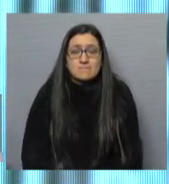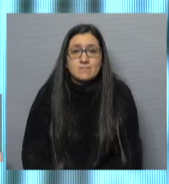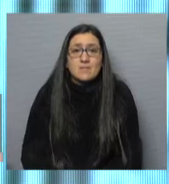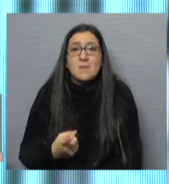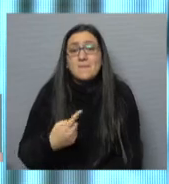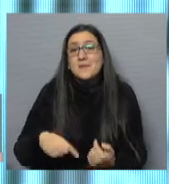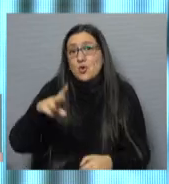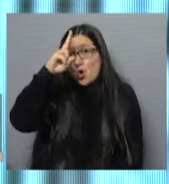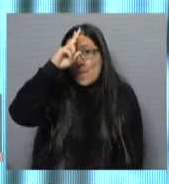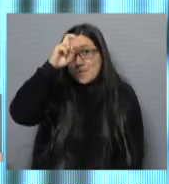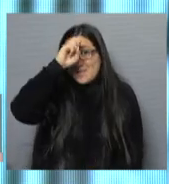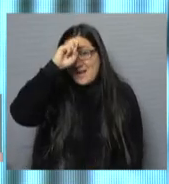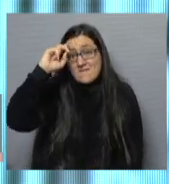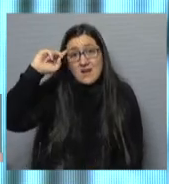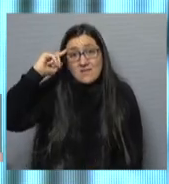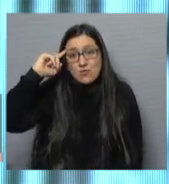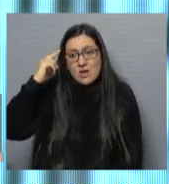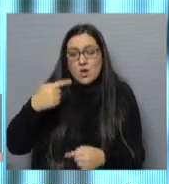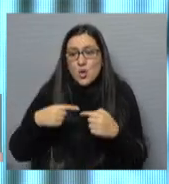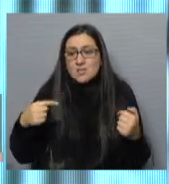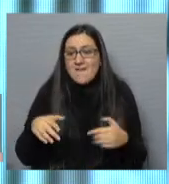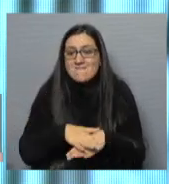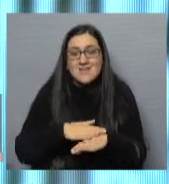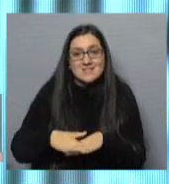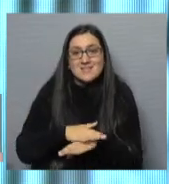el hospital, en cosas básicas,